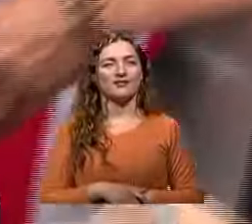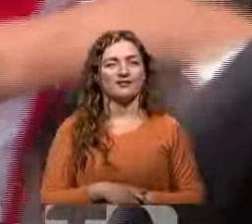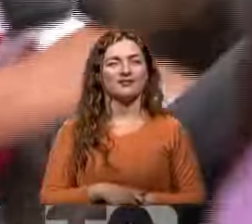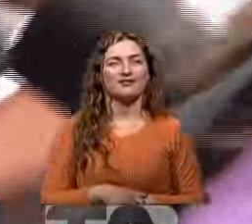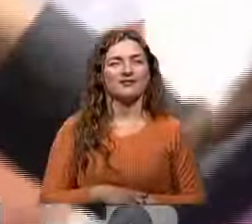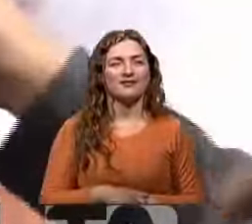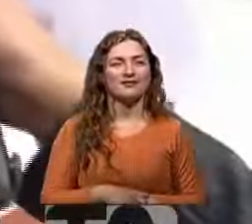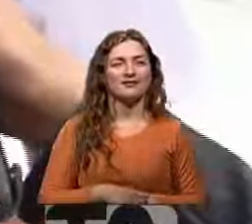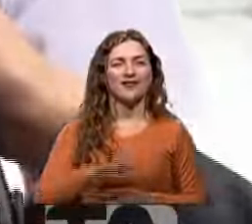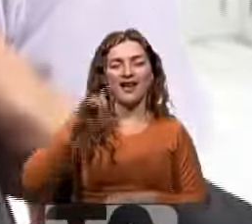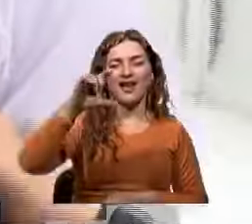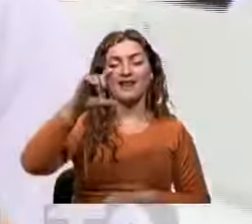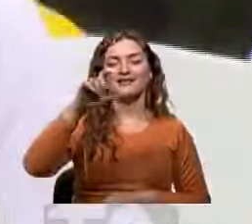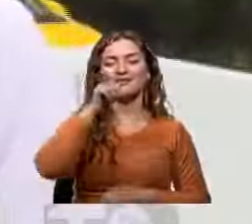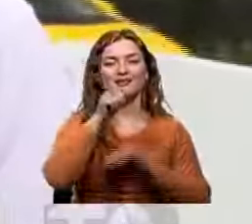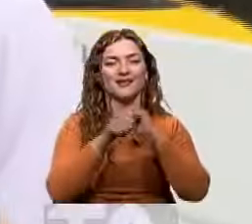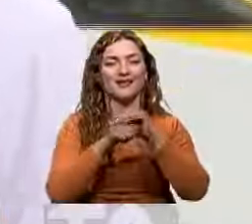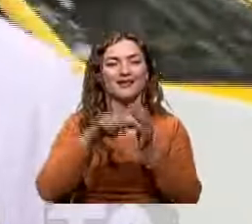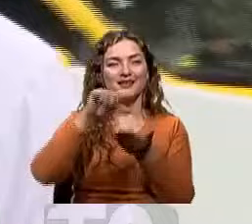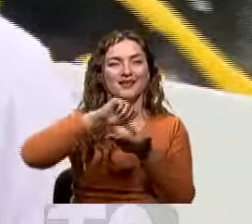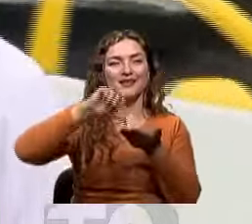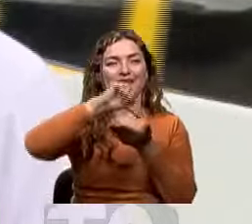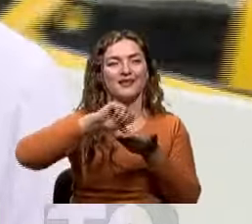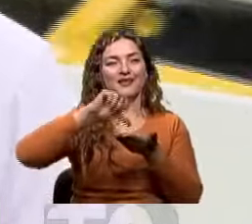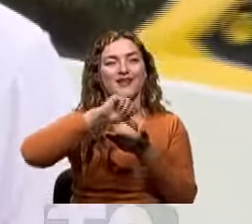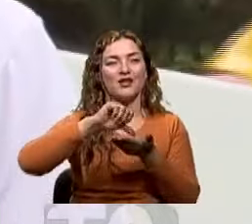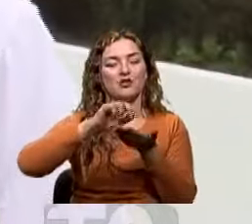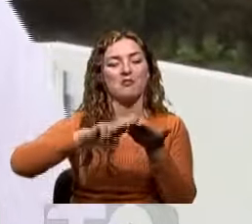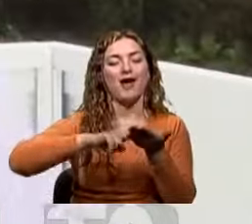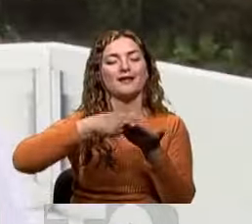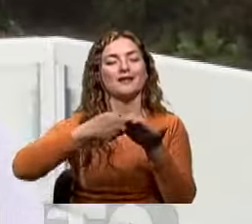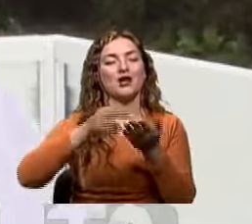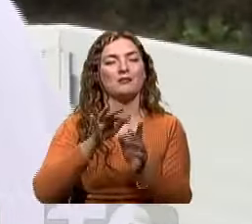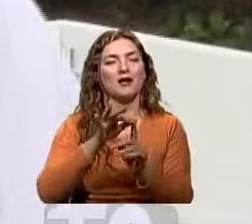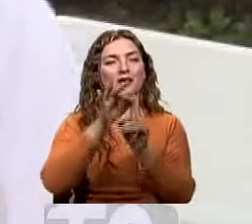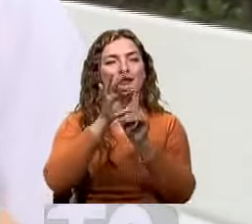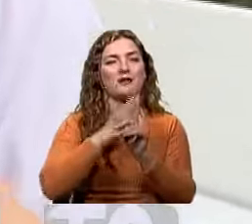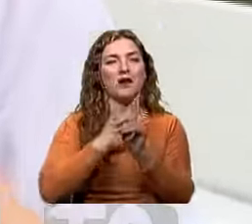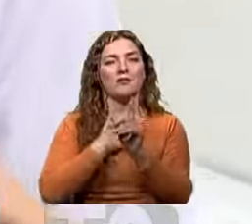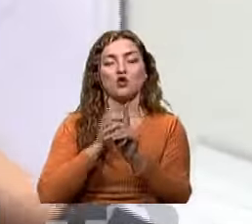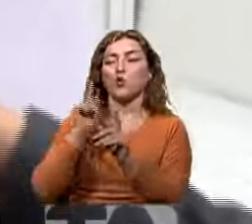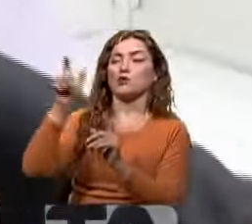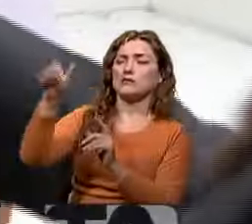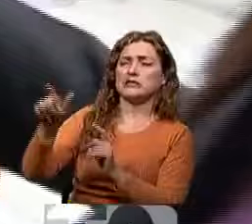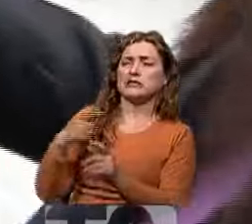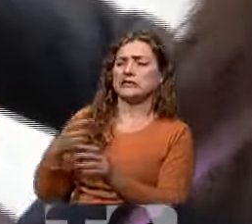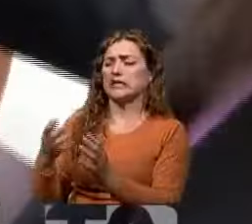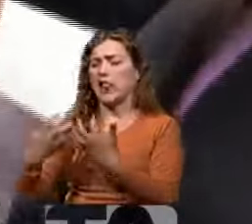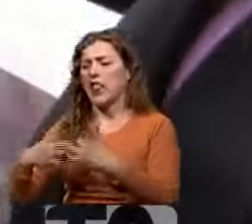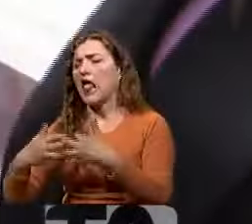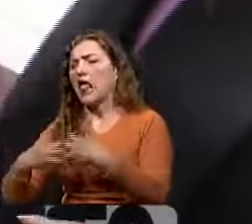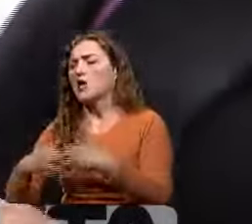Este es el secreto del Señor del Canguil. Es un aceite de mantequilla especial, hecho exclusivamente para el Señor del Canguil. ¡Wow! Y